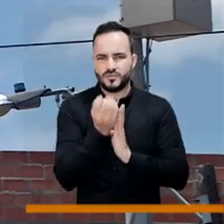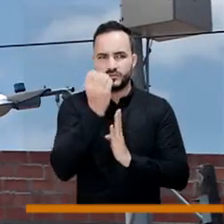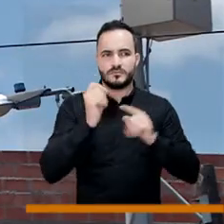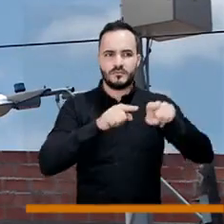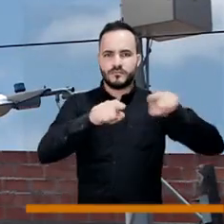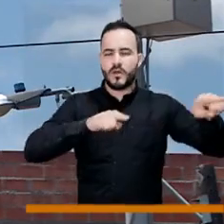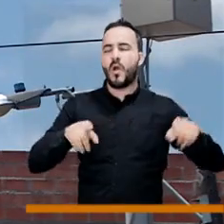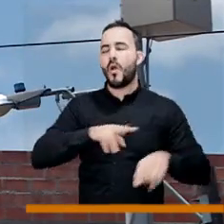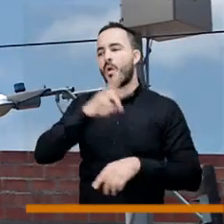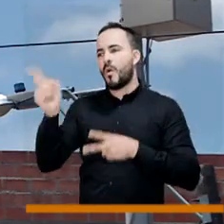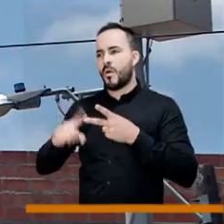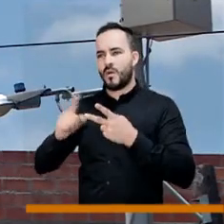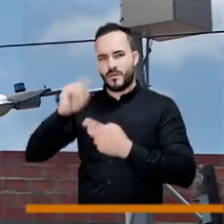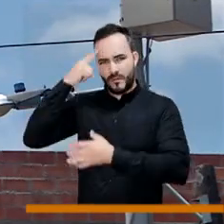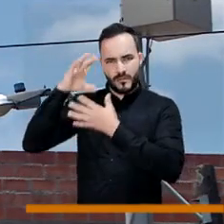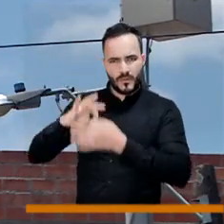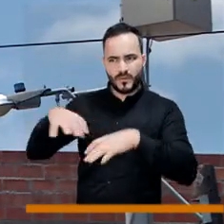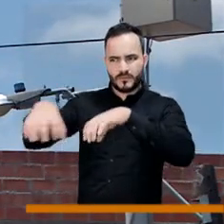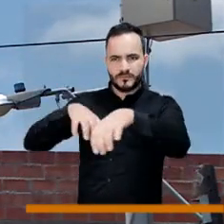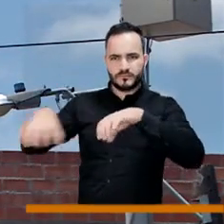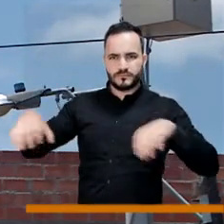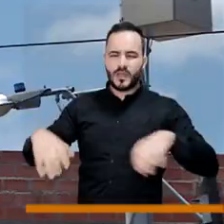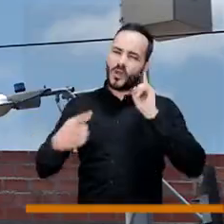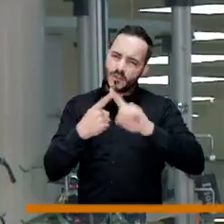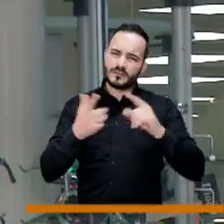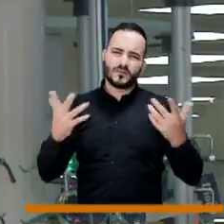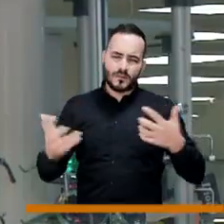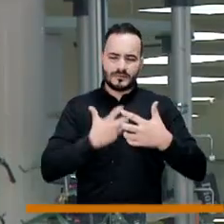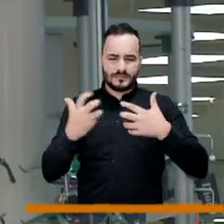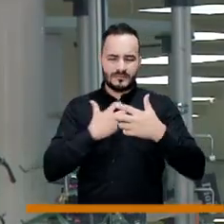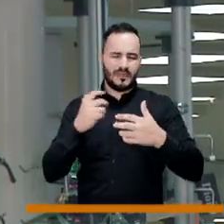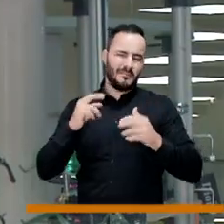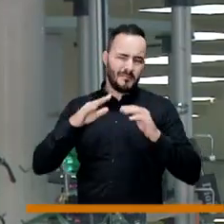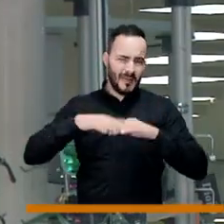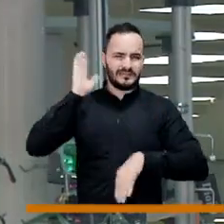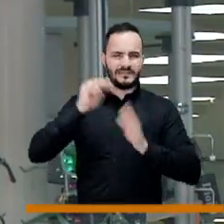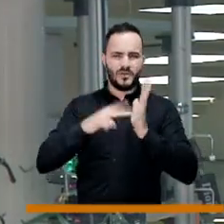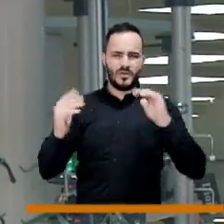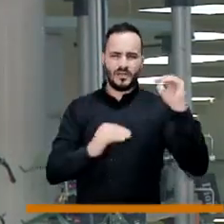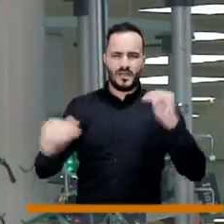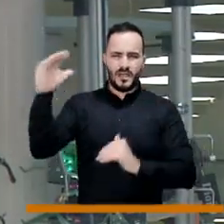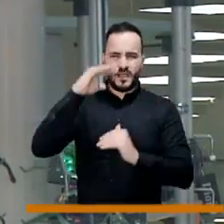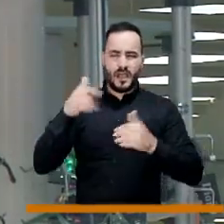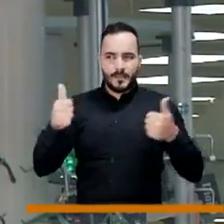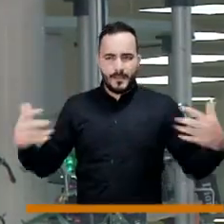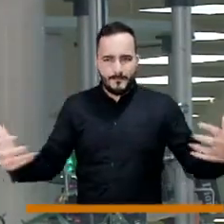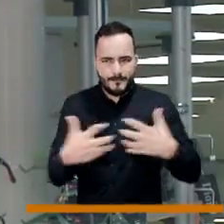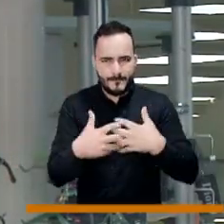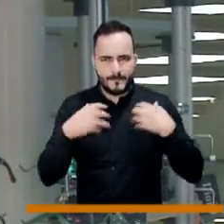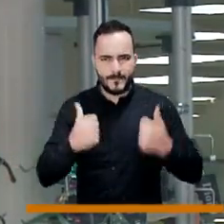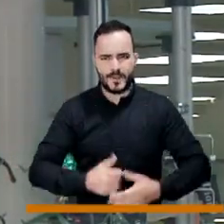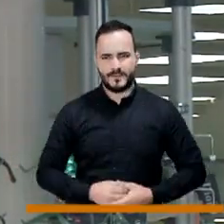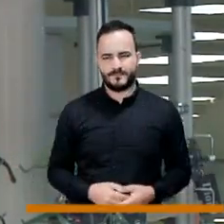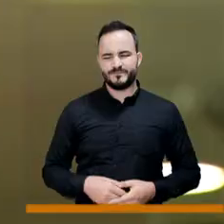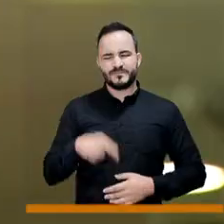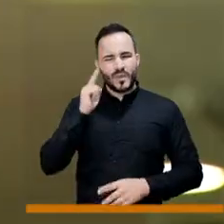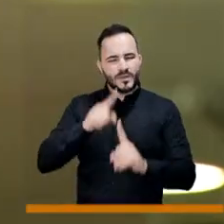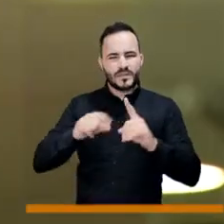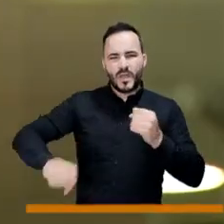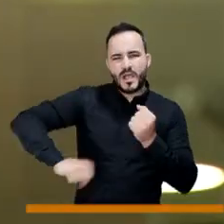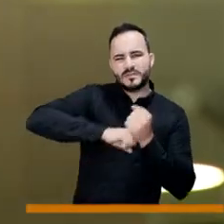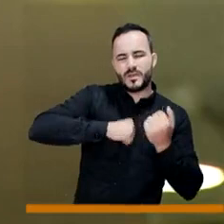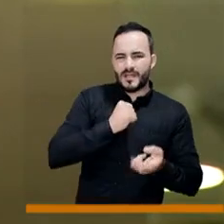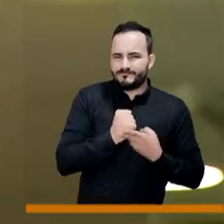público, donde pretendemos que migremos hacia sistemas inteligentes, sistemas más eficientes, que nos permitan ahorrar